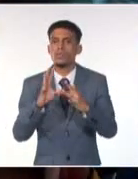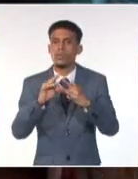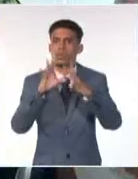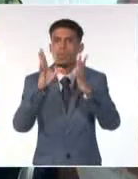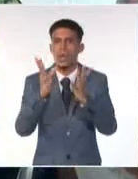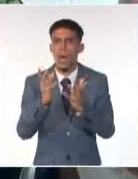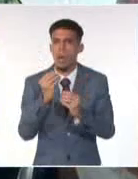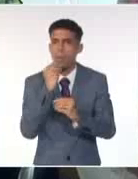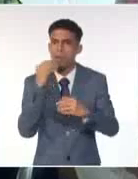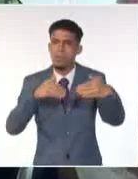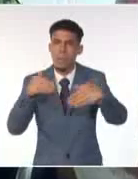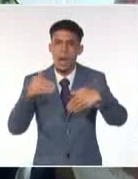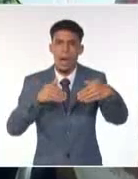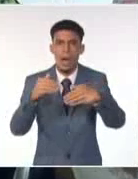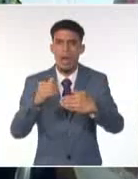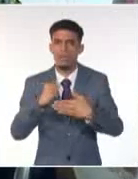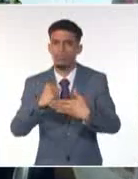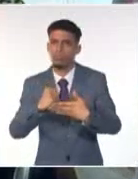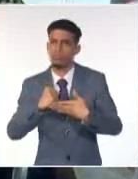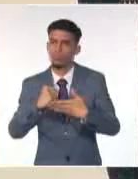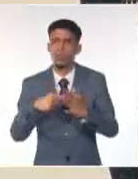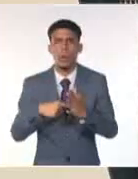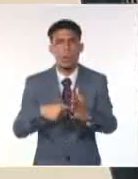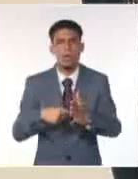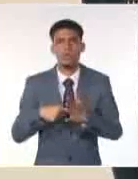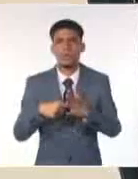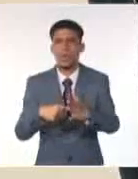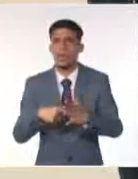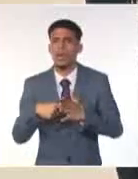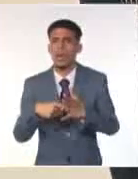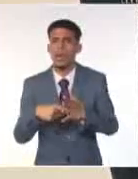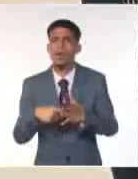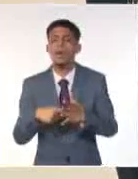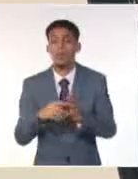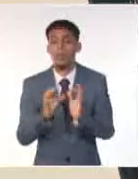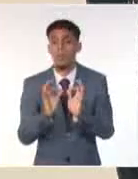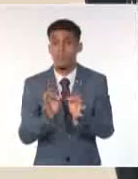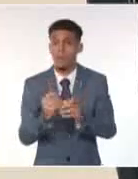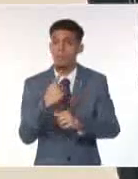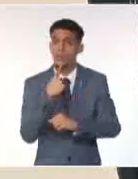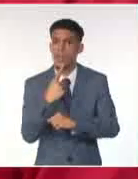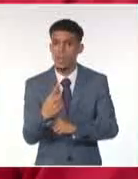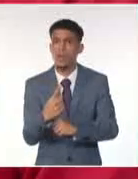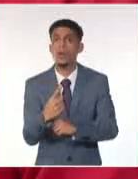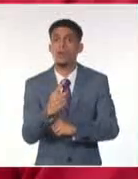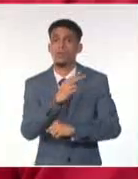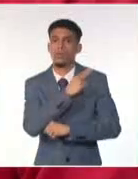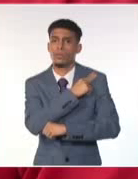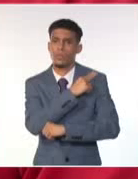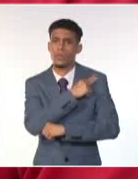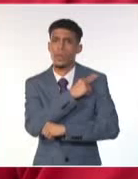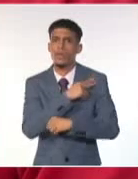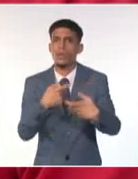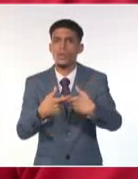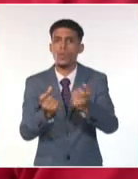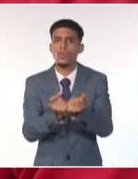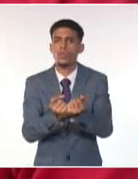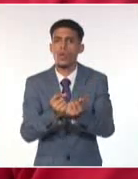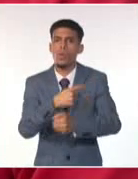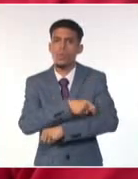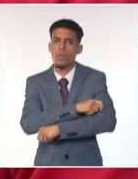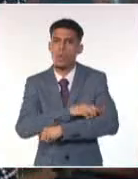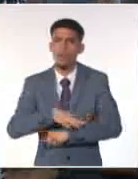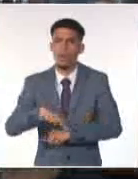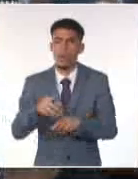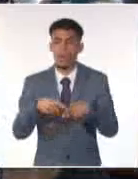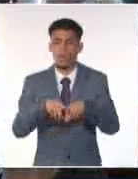participar, aportar y buscar soluciones comunes, afirmó ante líderes del Consejo Popular de la Gloria y acompañado por la integrante